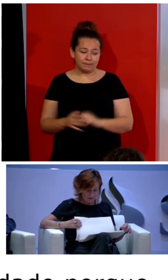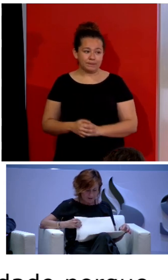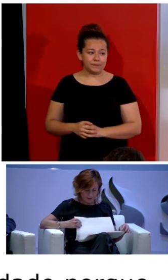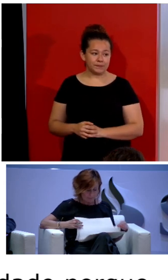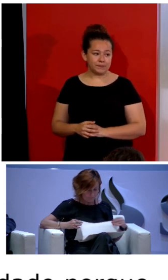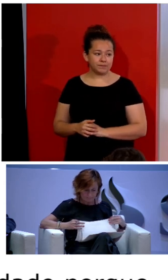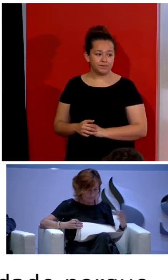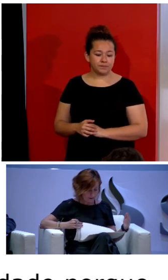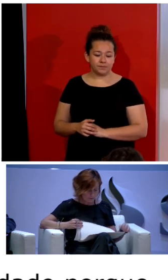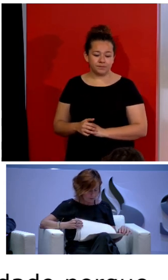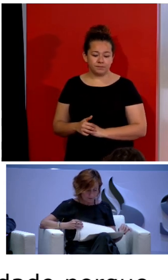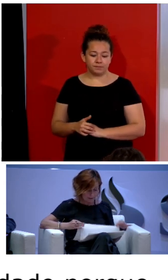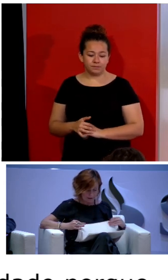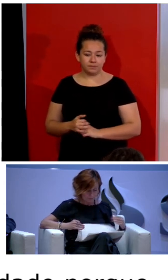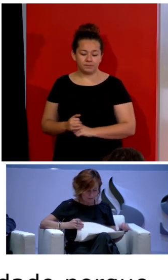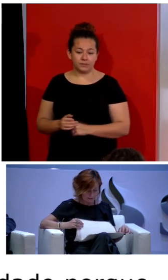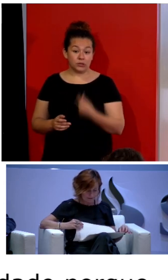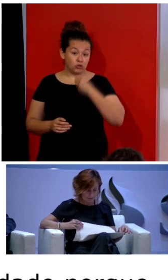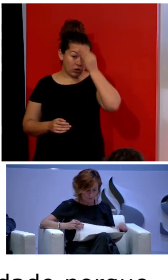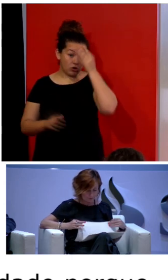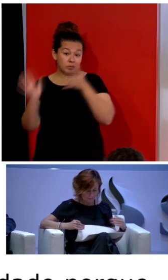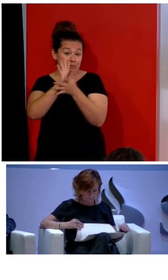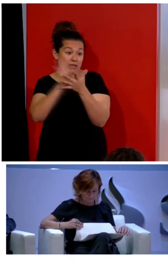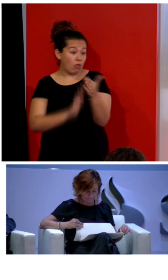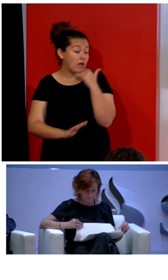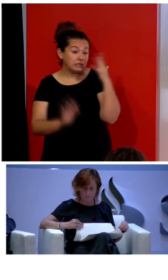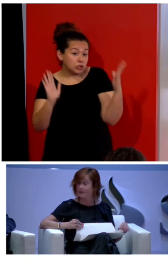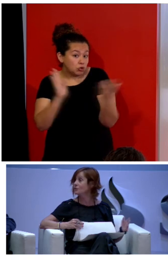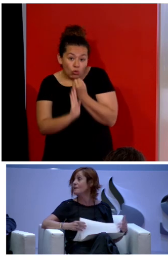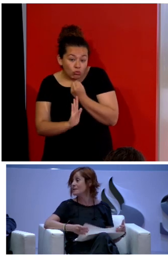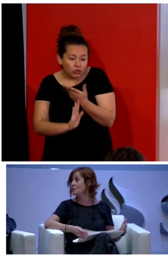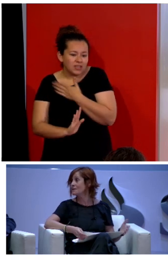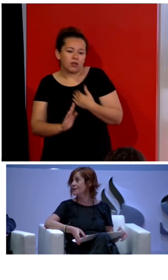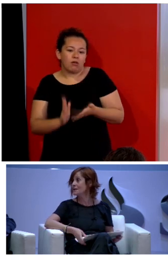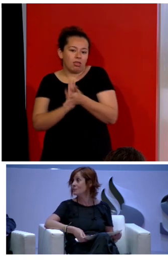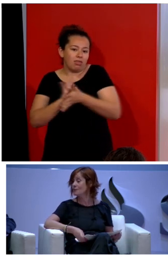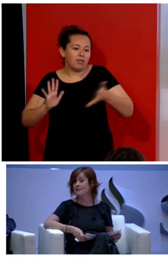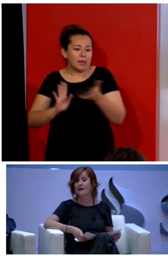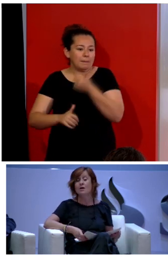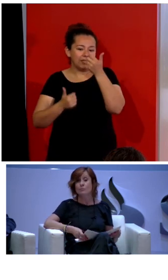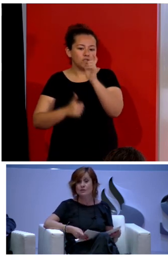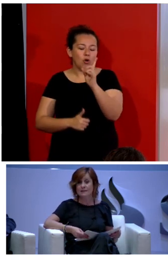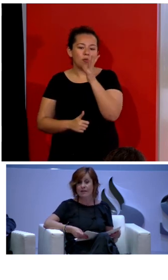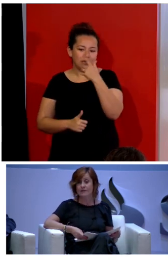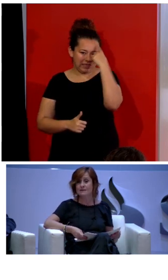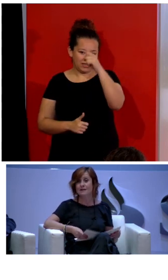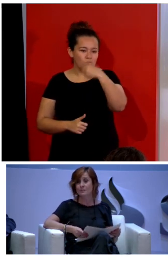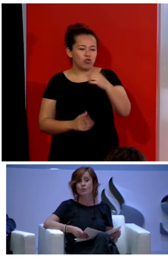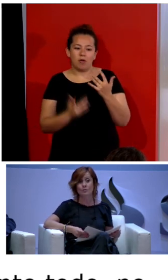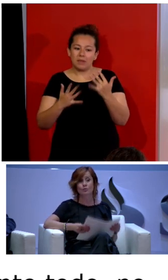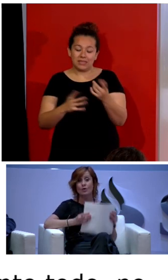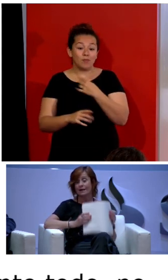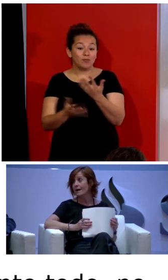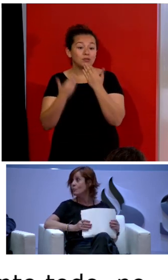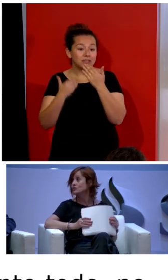Y creo que lo he explicado prácticamente todo. No me quiero extender más porque sé que tenéis mucha prisa. Muchas gracias y animo a